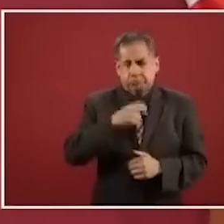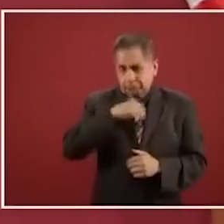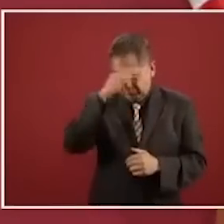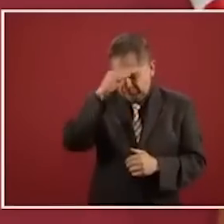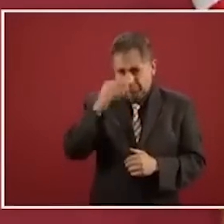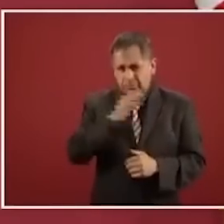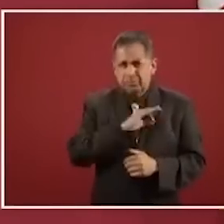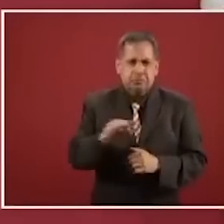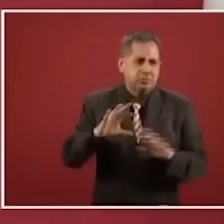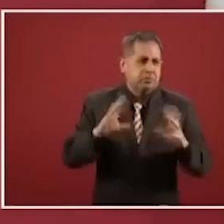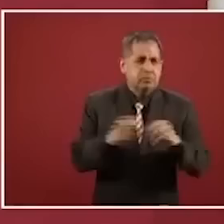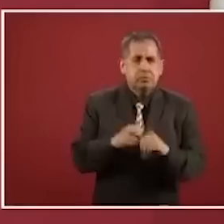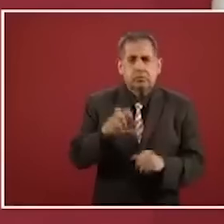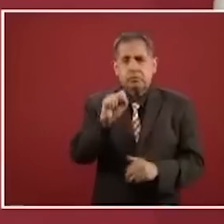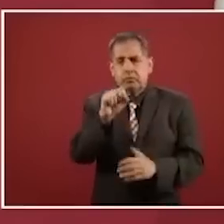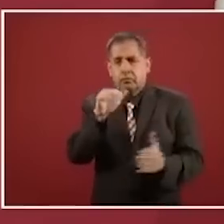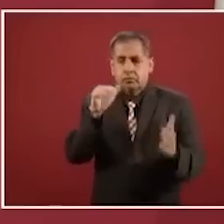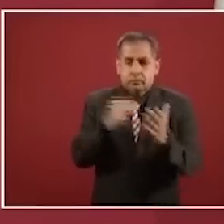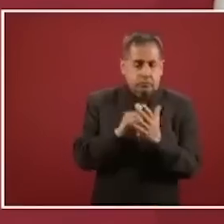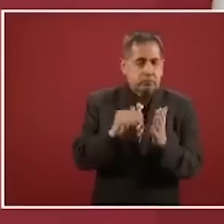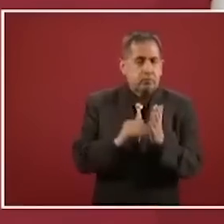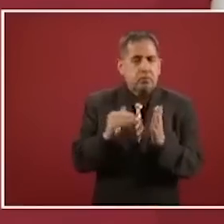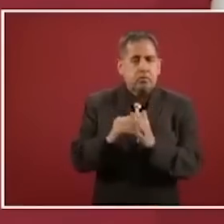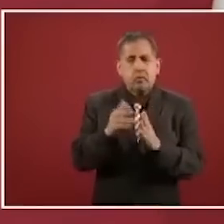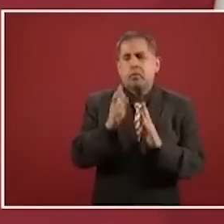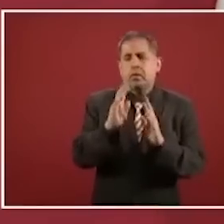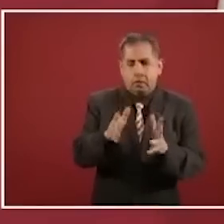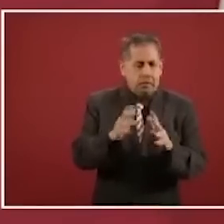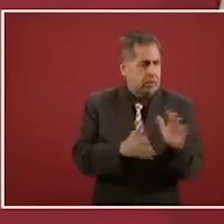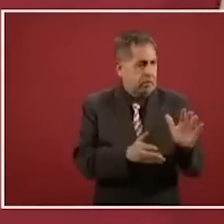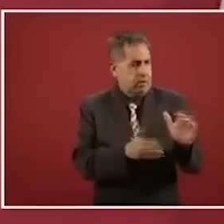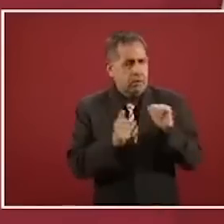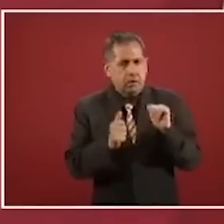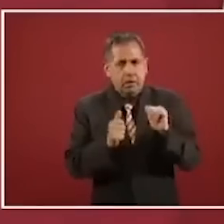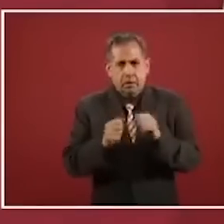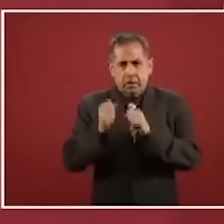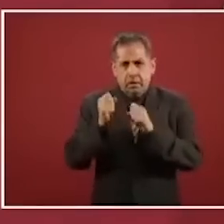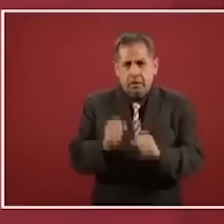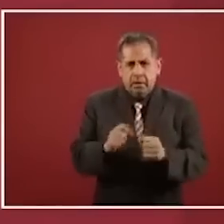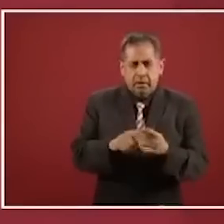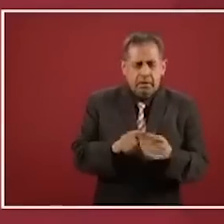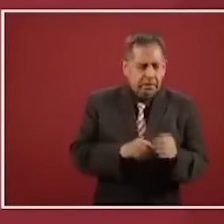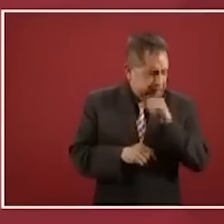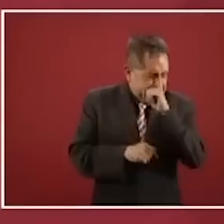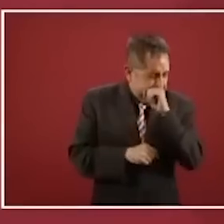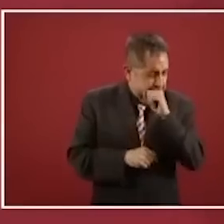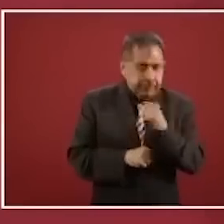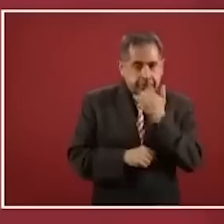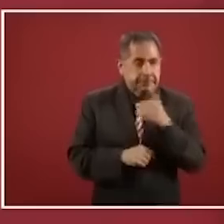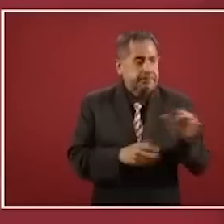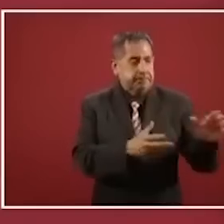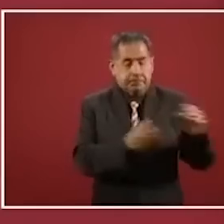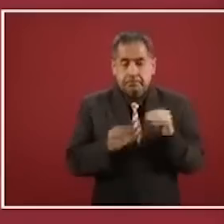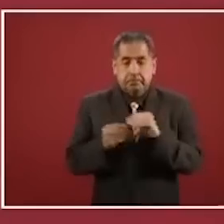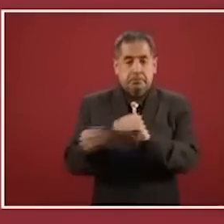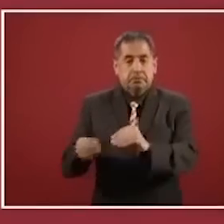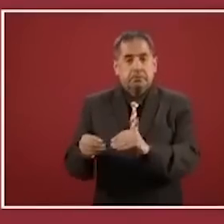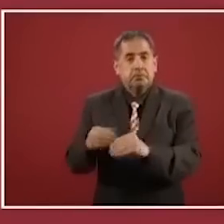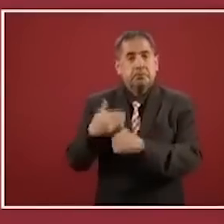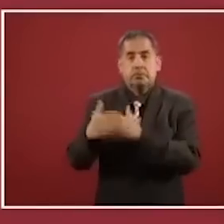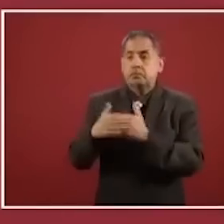de alrededor de 60 mil millones ya seguros hasta el